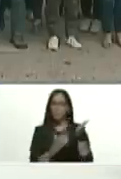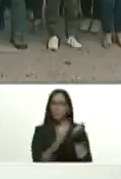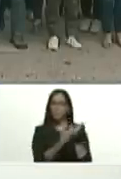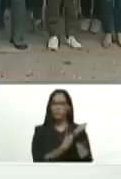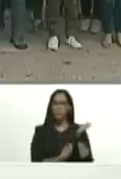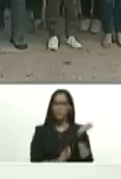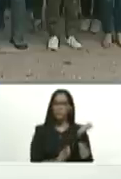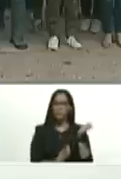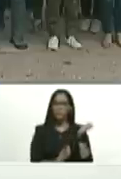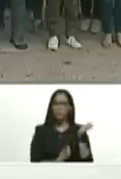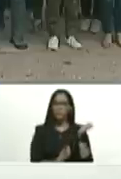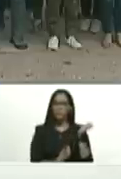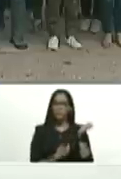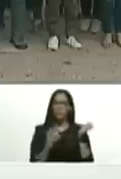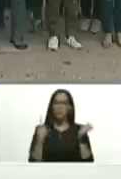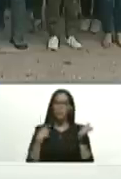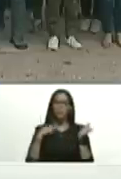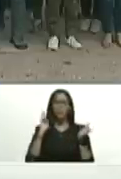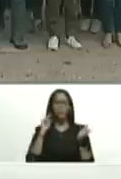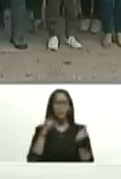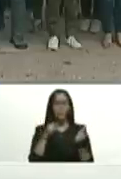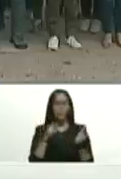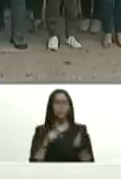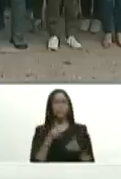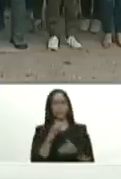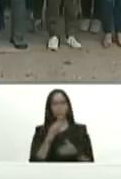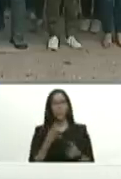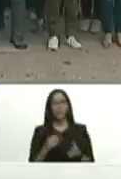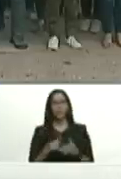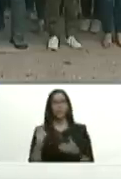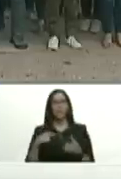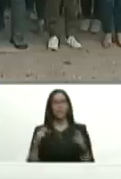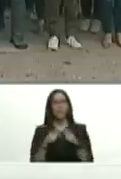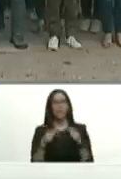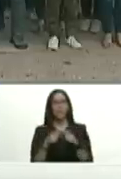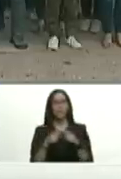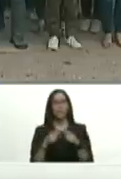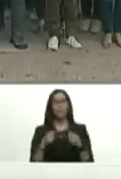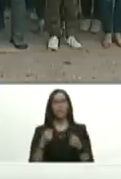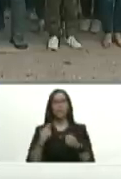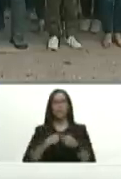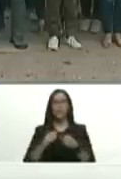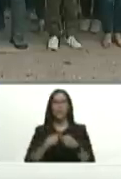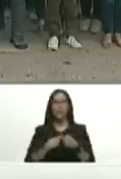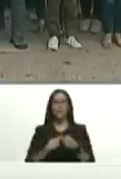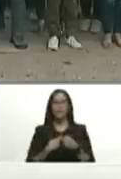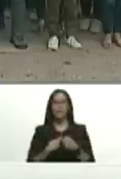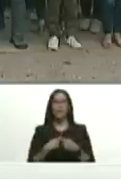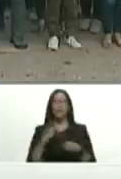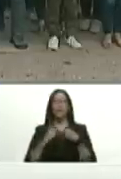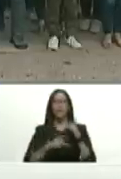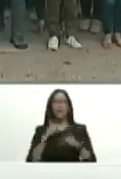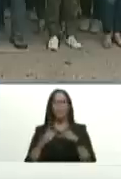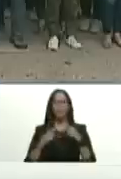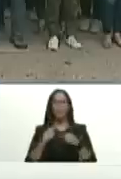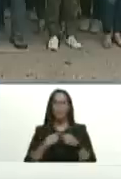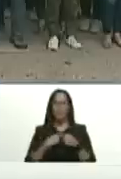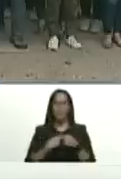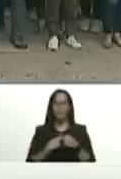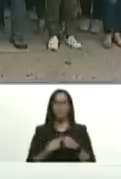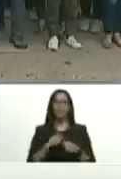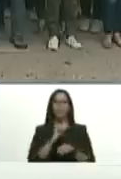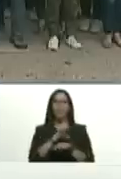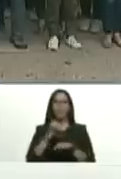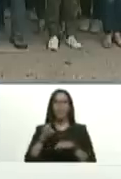Este reporte lo debes tener tú, ¿verdad? Bueno, entonces tienes que reunir tu equipo de gas, los que producen el gas, los que distribuyen el